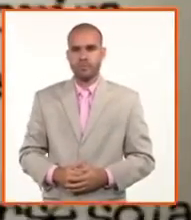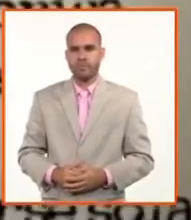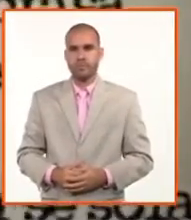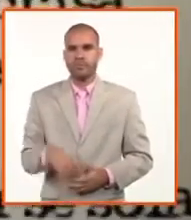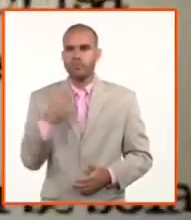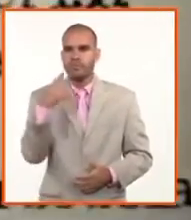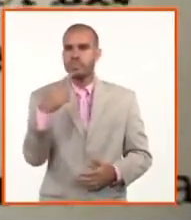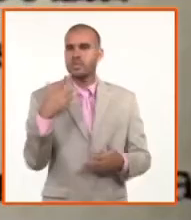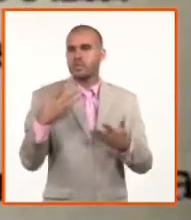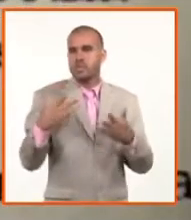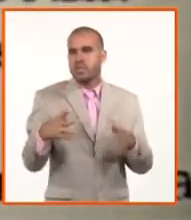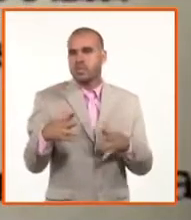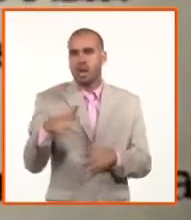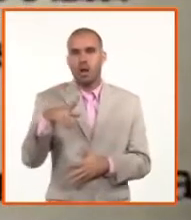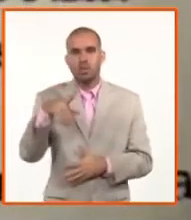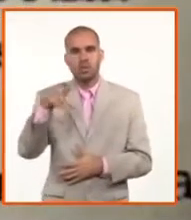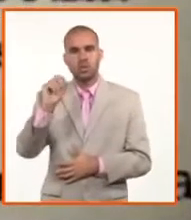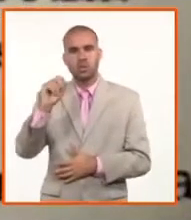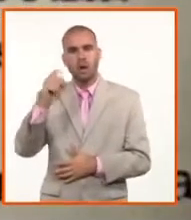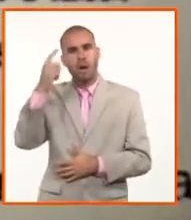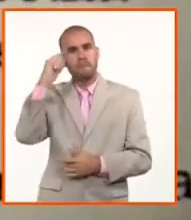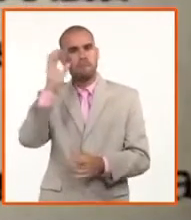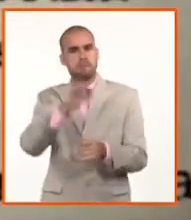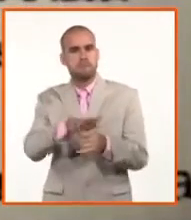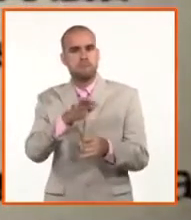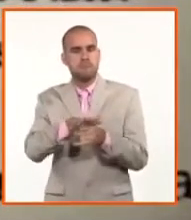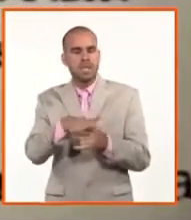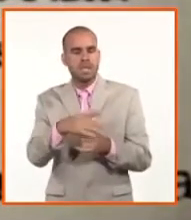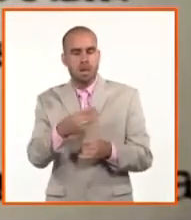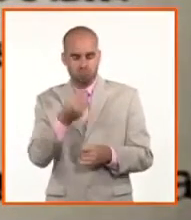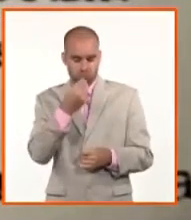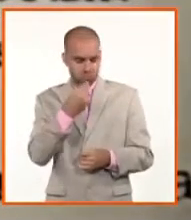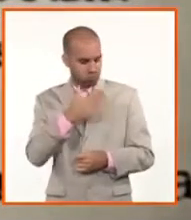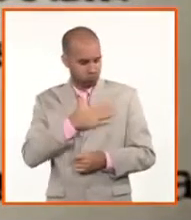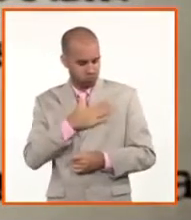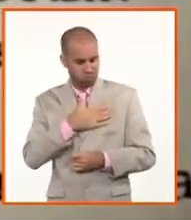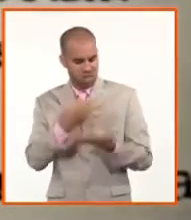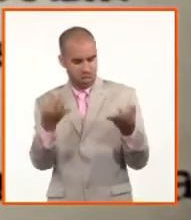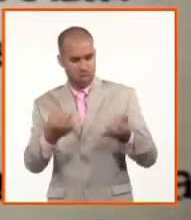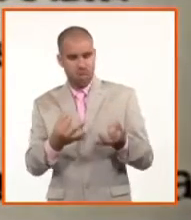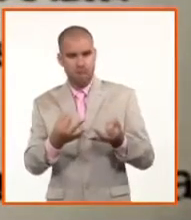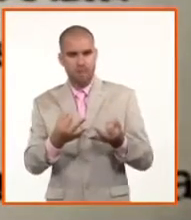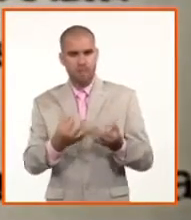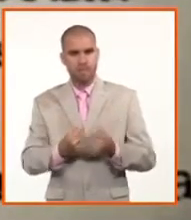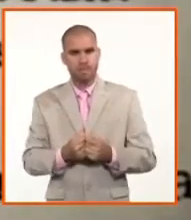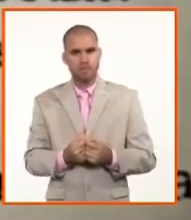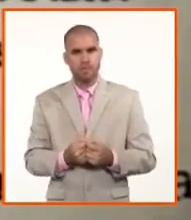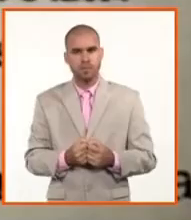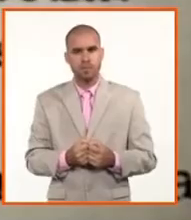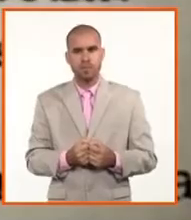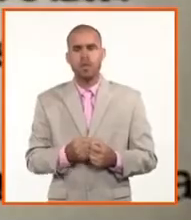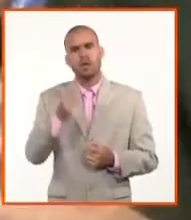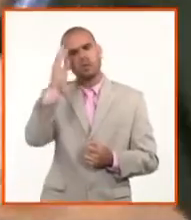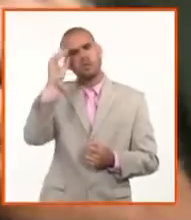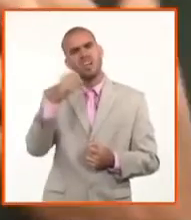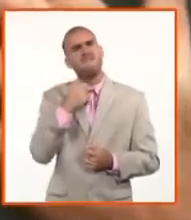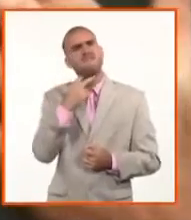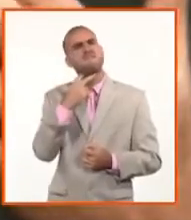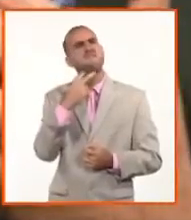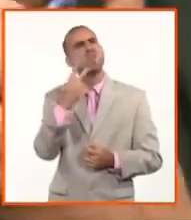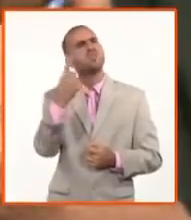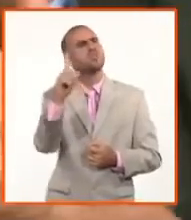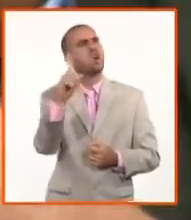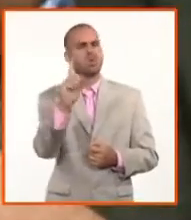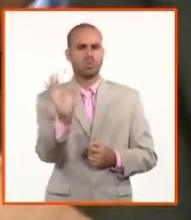brisa, brisa nueva para gritos puros, entonces la voz no debe pasearse sola.